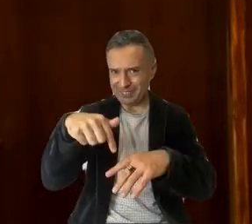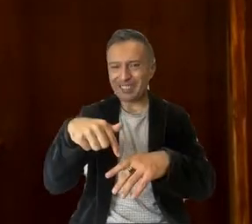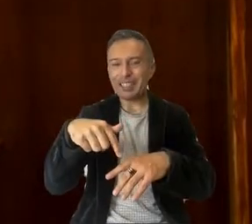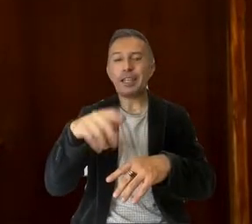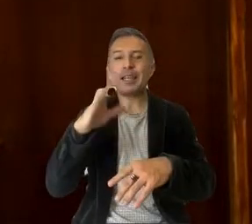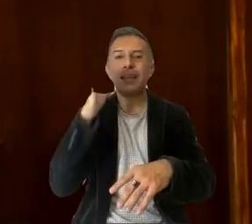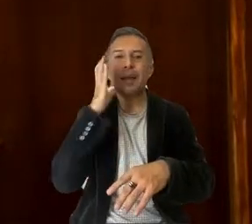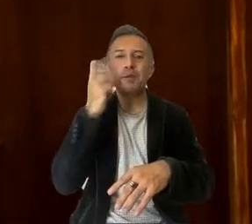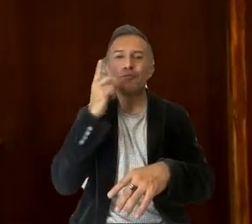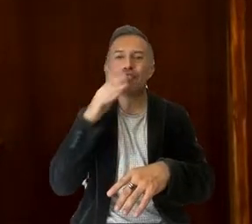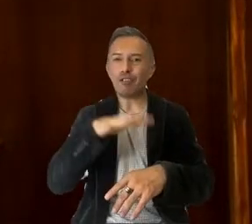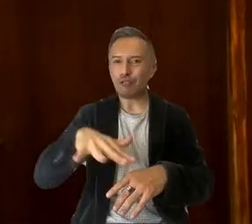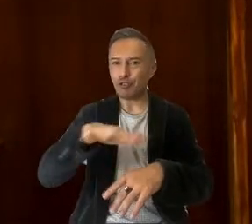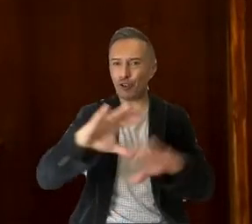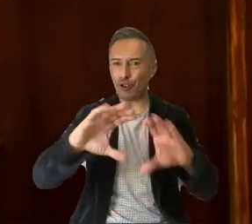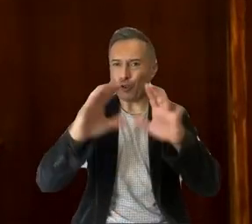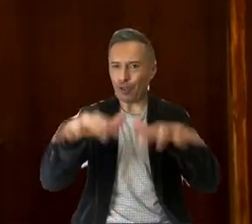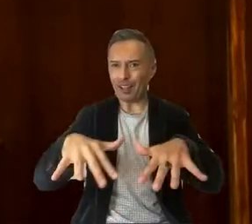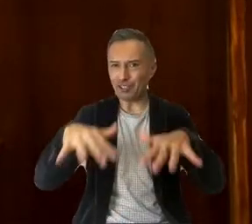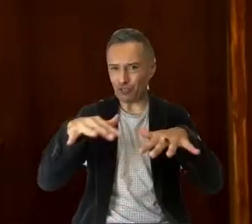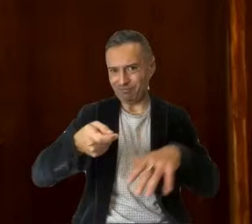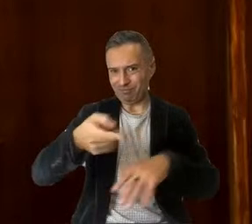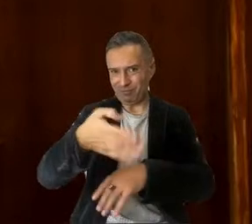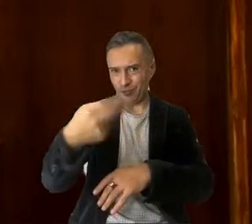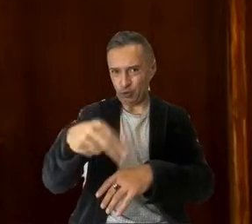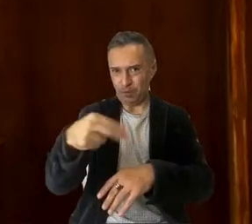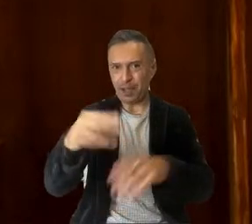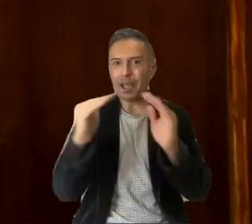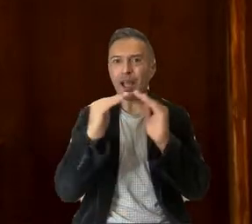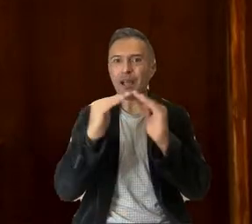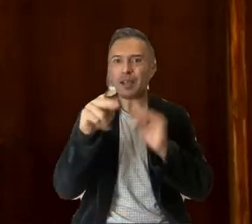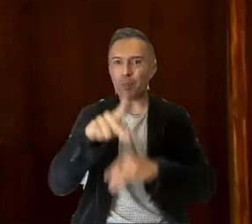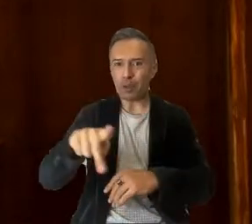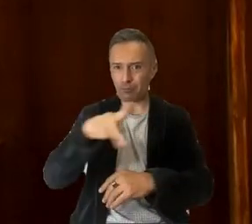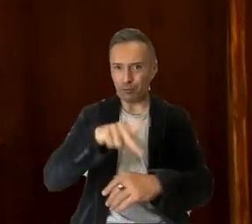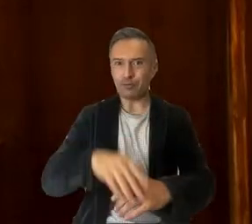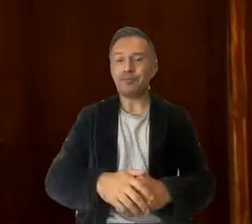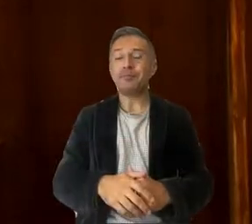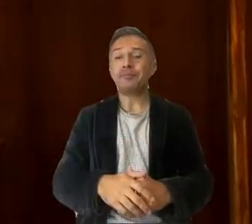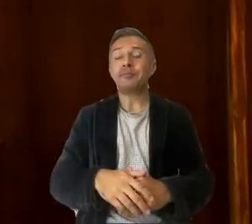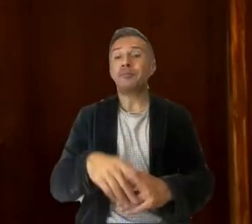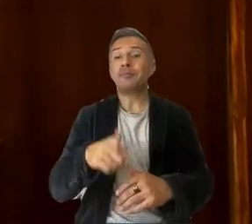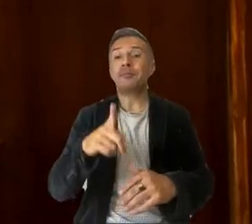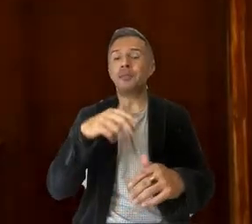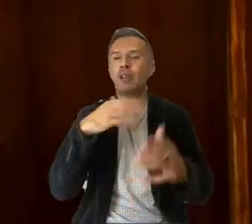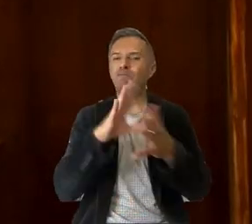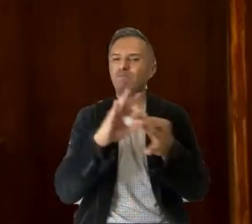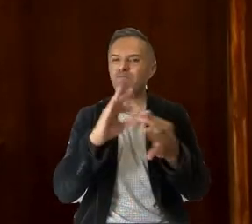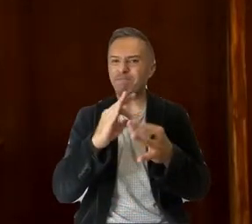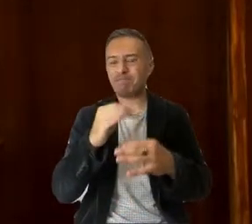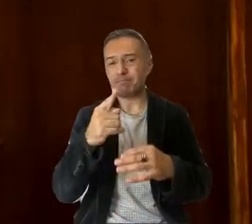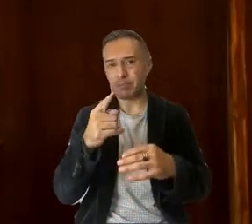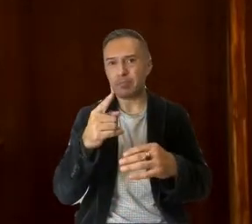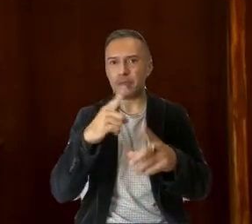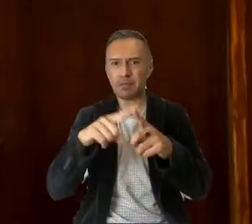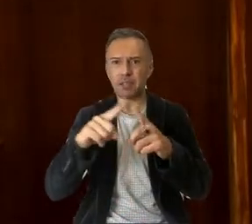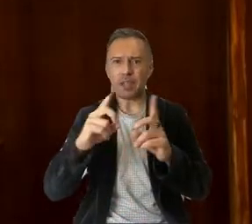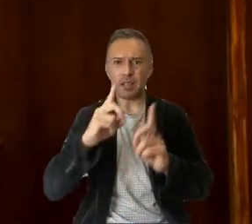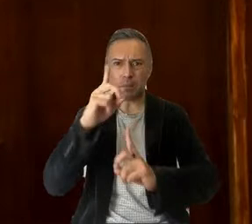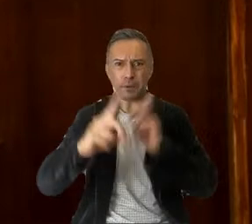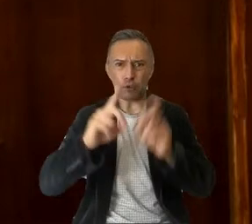la Casa del Pueblo en el Congreso. Quiero primeramente saludar la presencia de